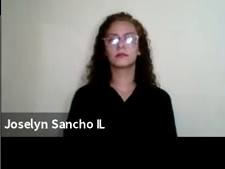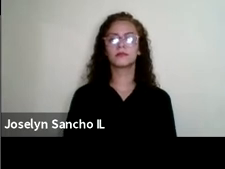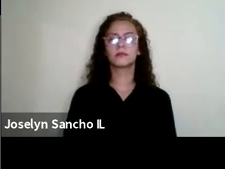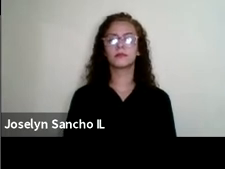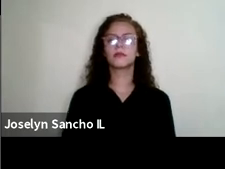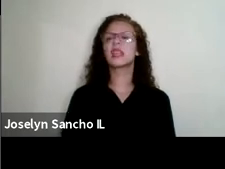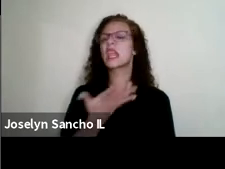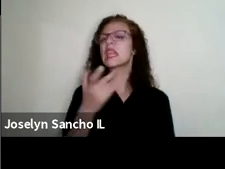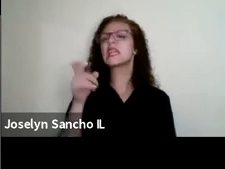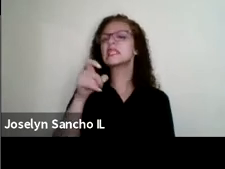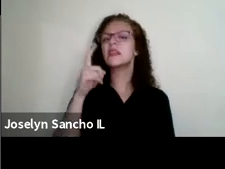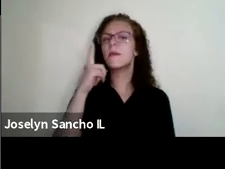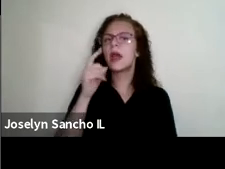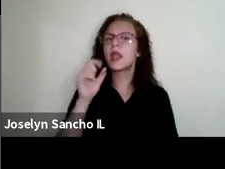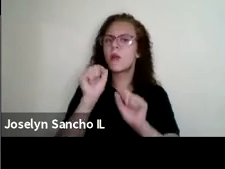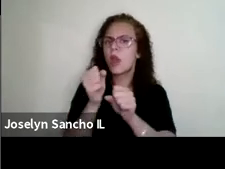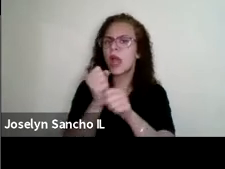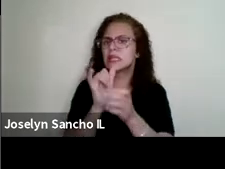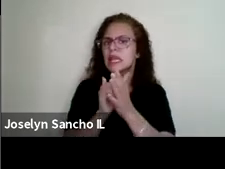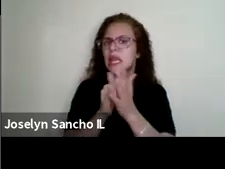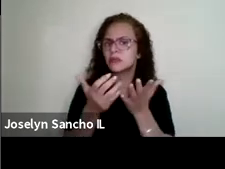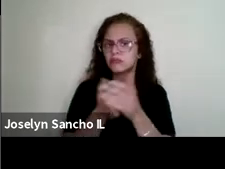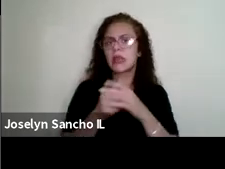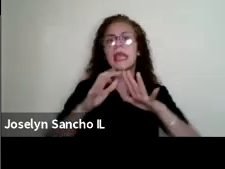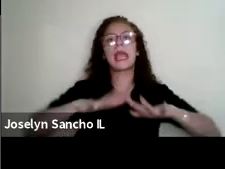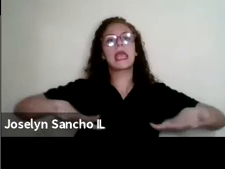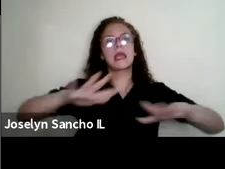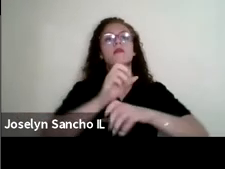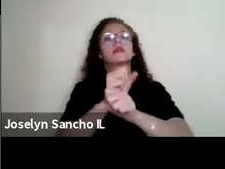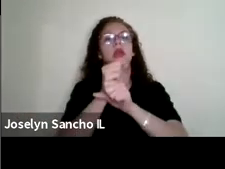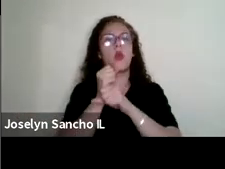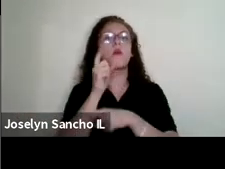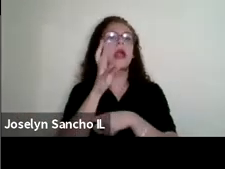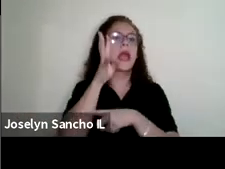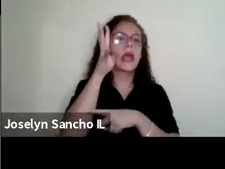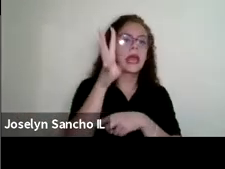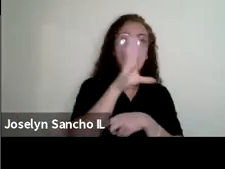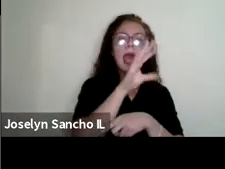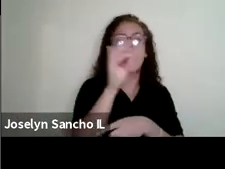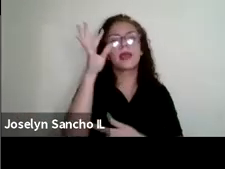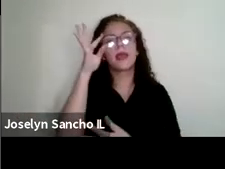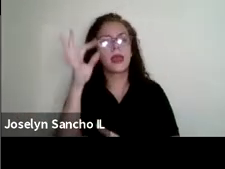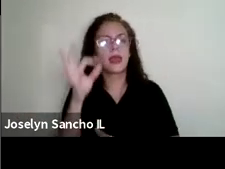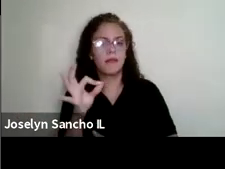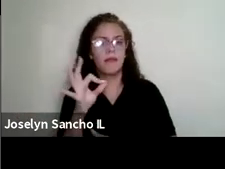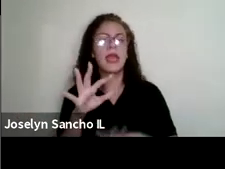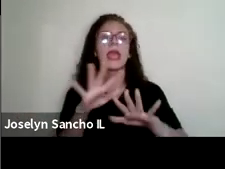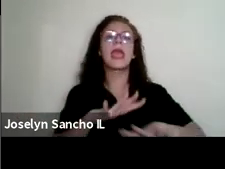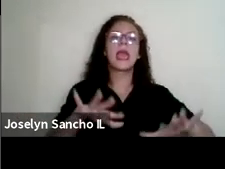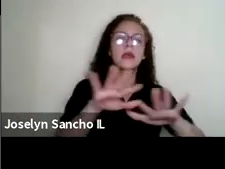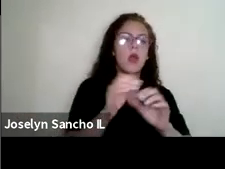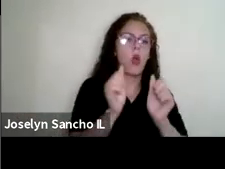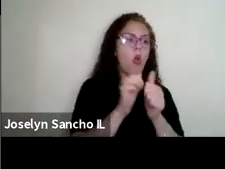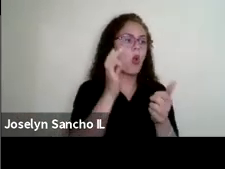¿Qué necesitamos para poder hacer esto? Espacios seguros para crear y creer, espacios entre